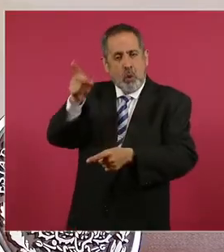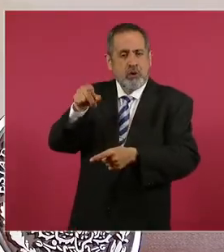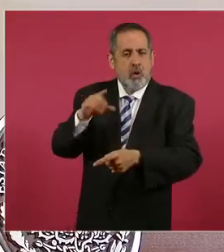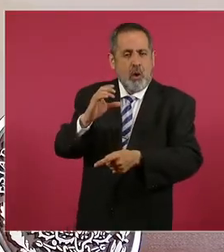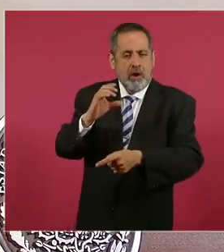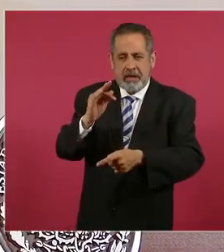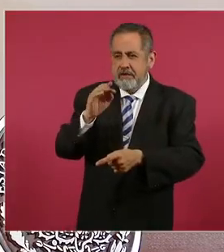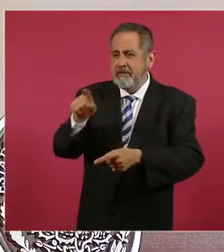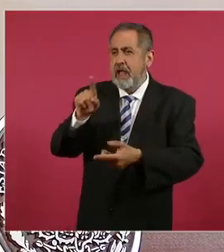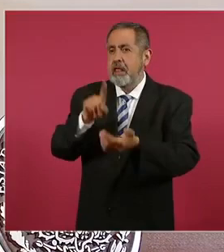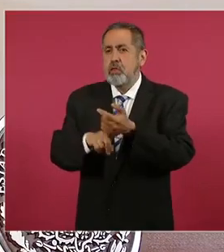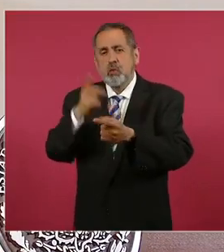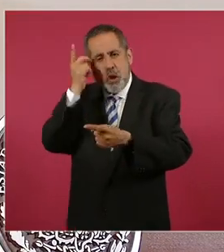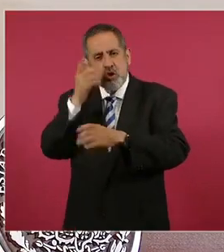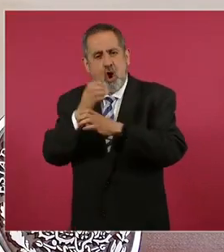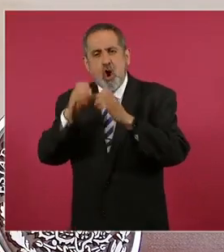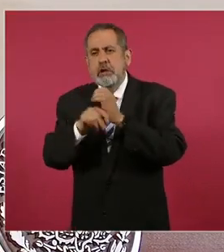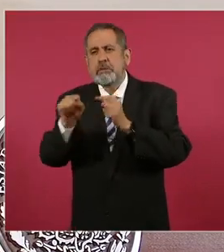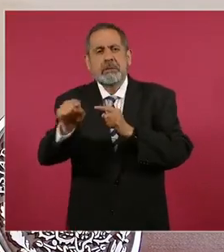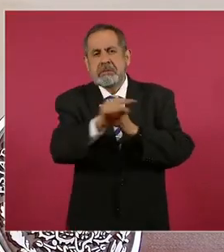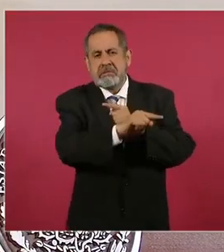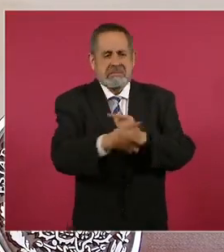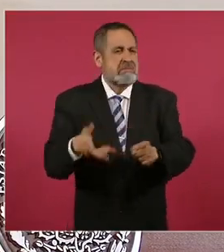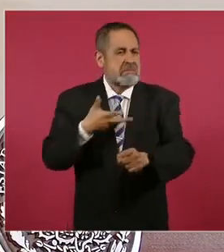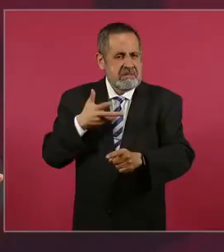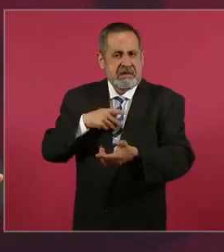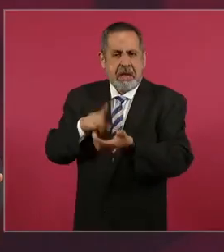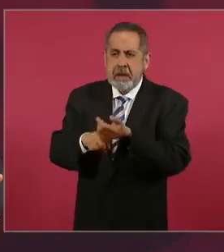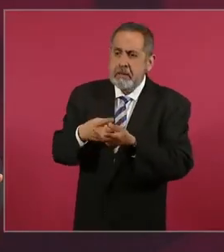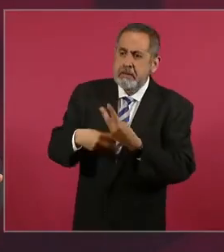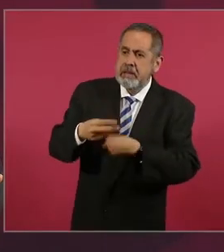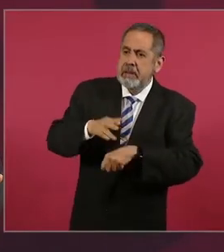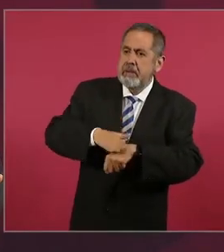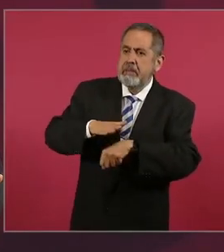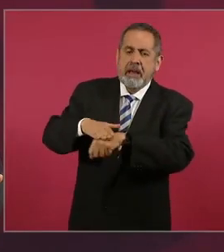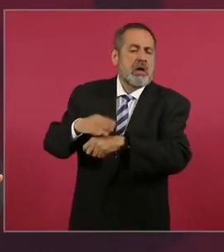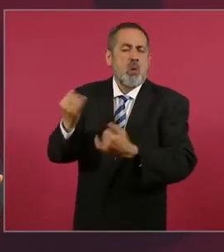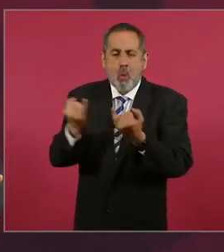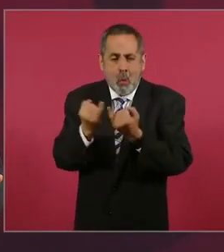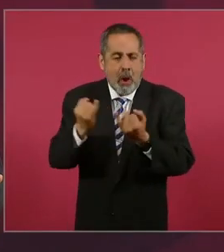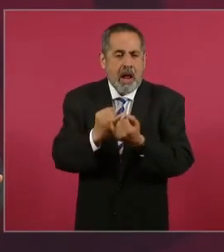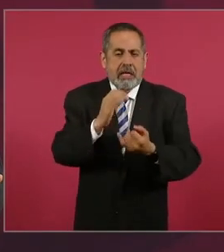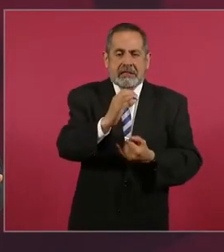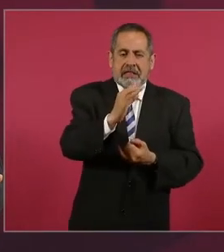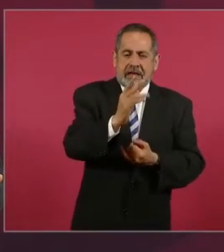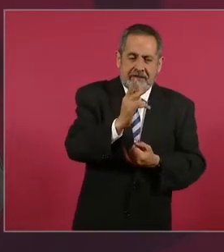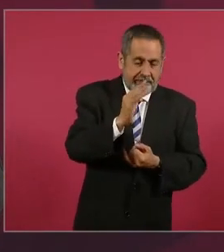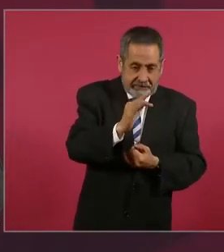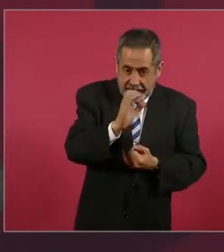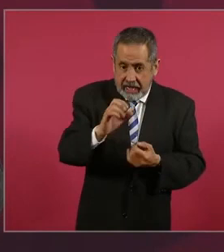de Pemex y de la Comisión Federal de Electricidad.